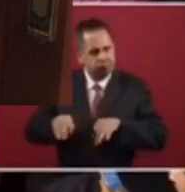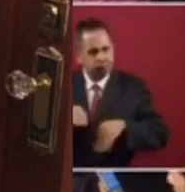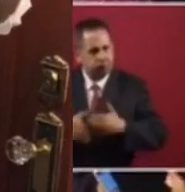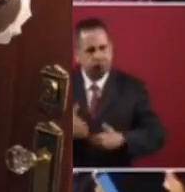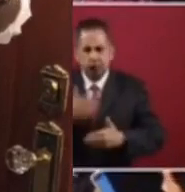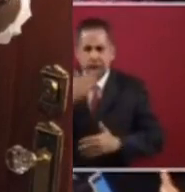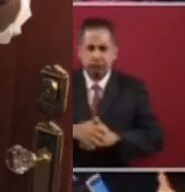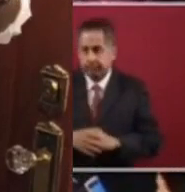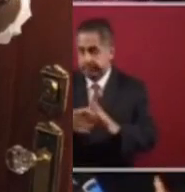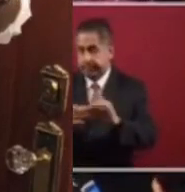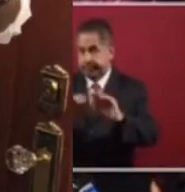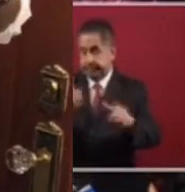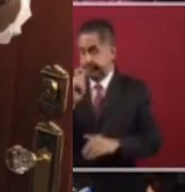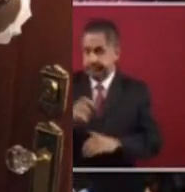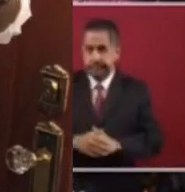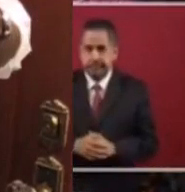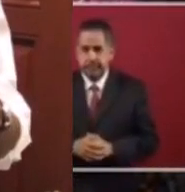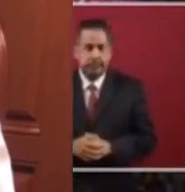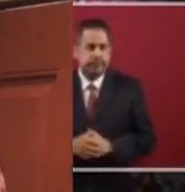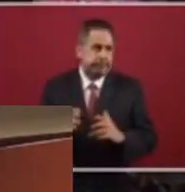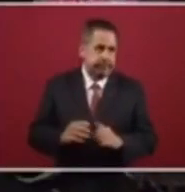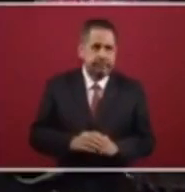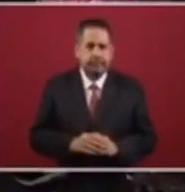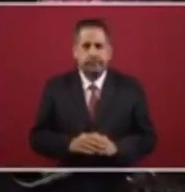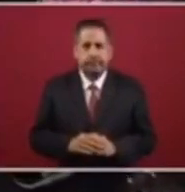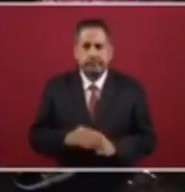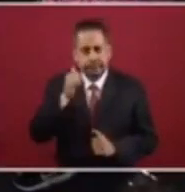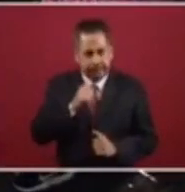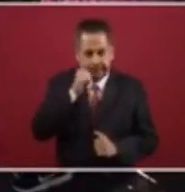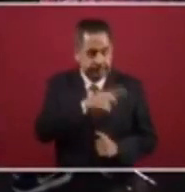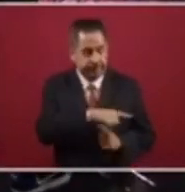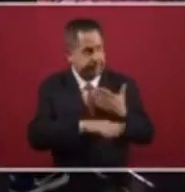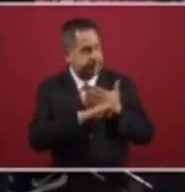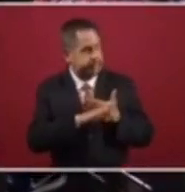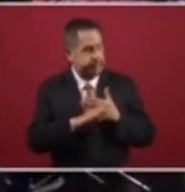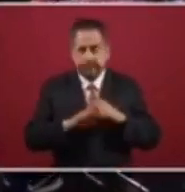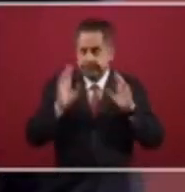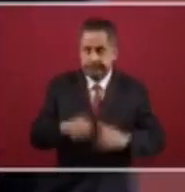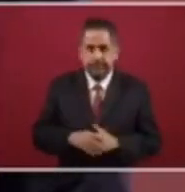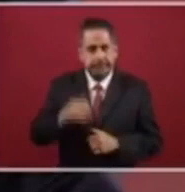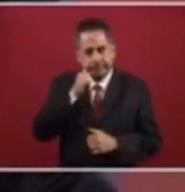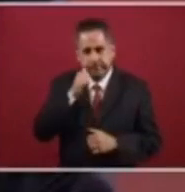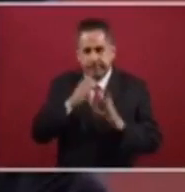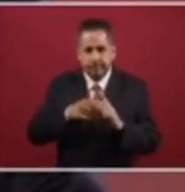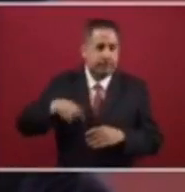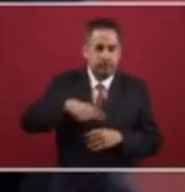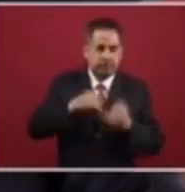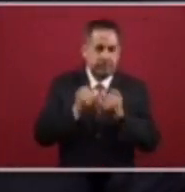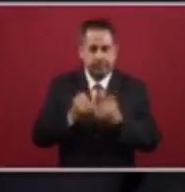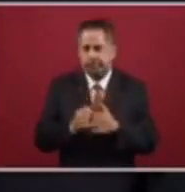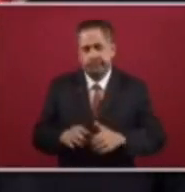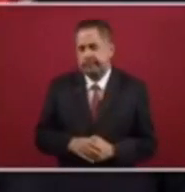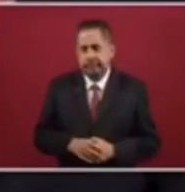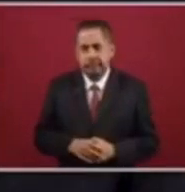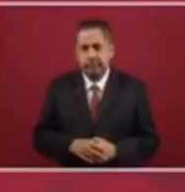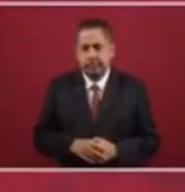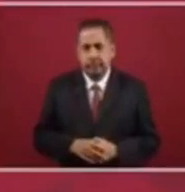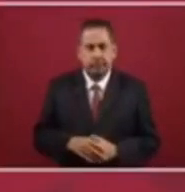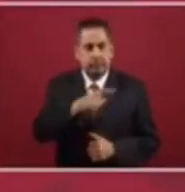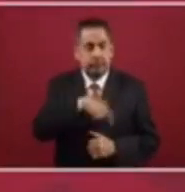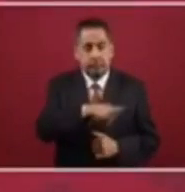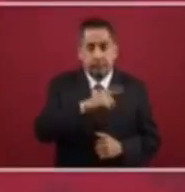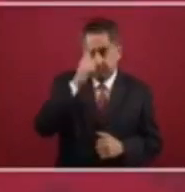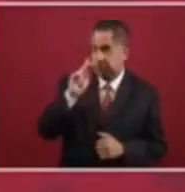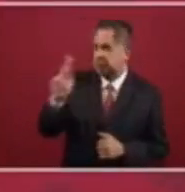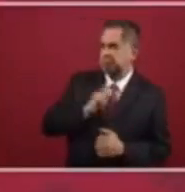trabajando, aclarando, porque siempre se piensa que somos iguales. Cree León que